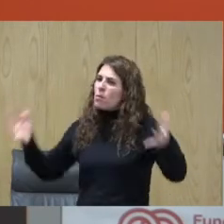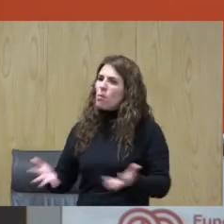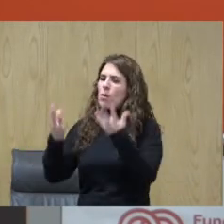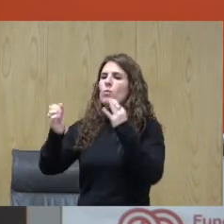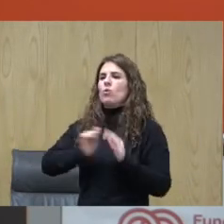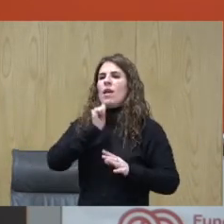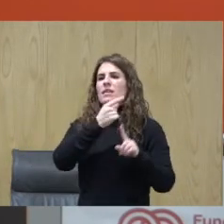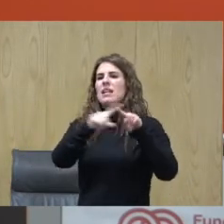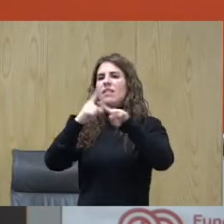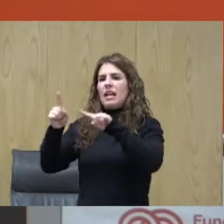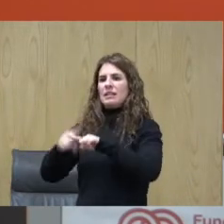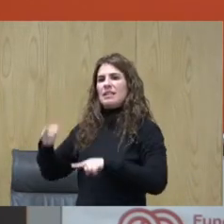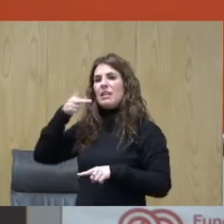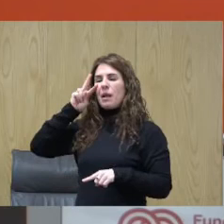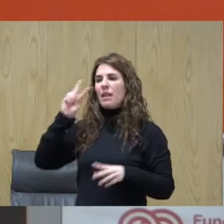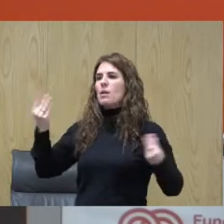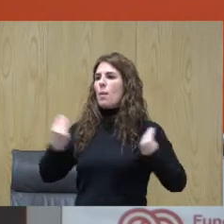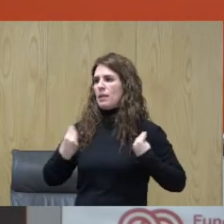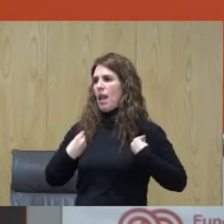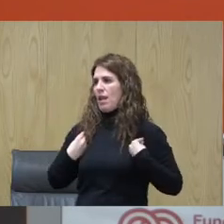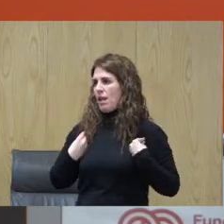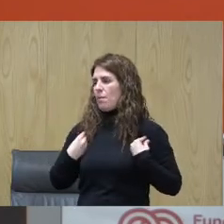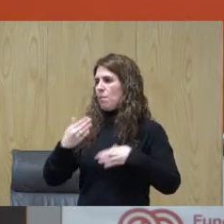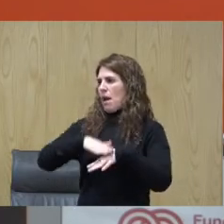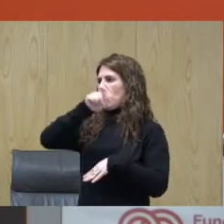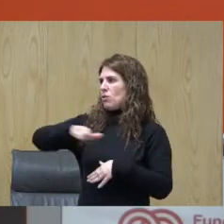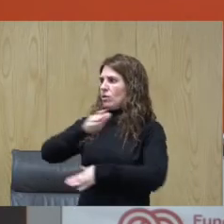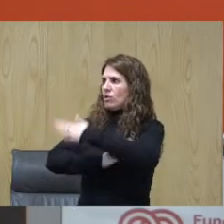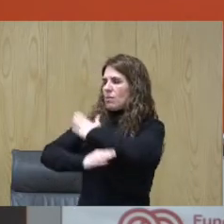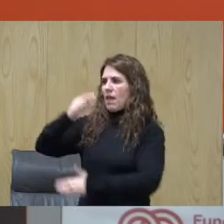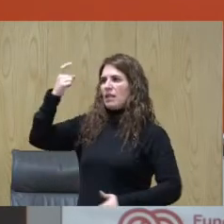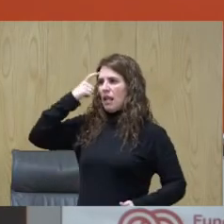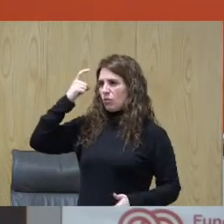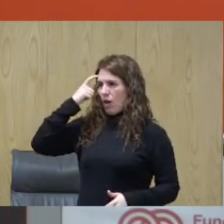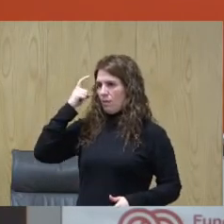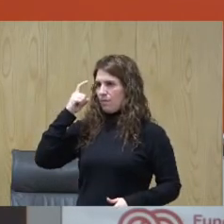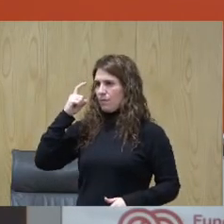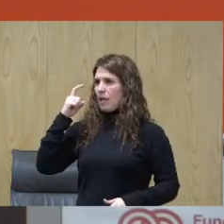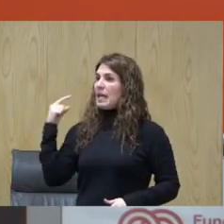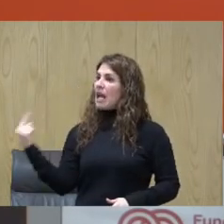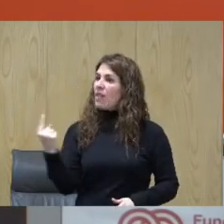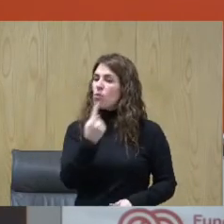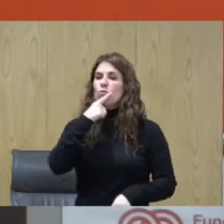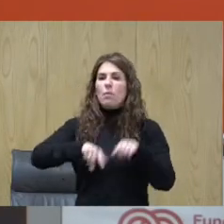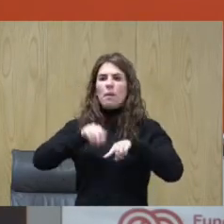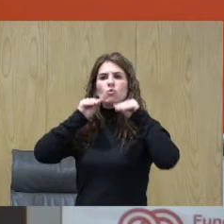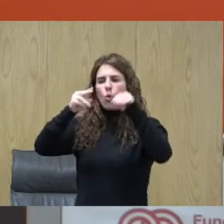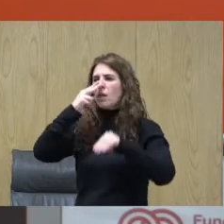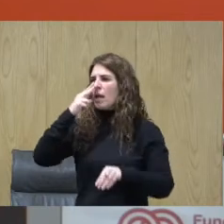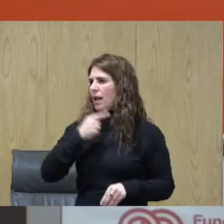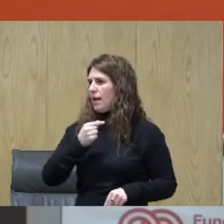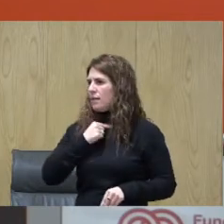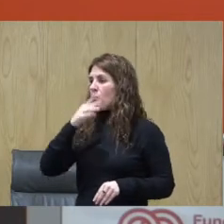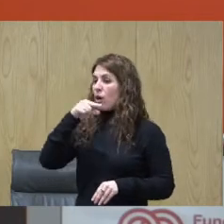diferentes de experiencias vitales a las personas con discapacidad intelectual cada uno en relación a sus propios intereses, porque eso